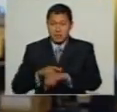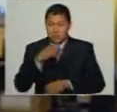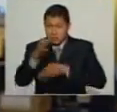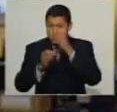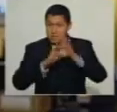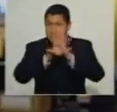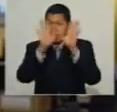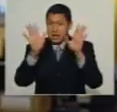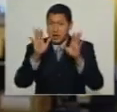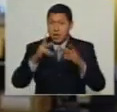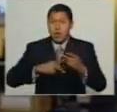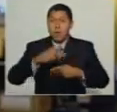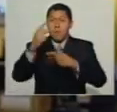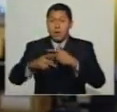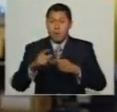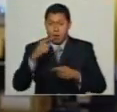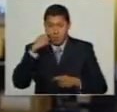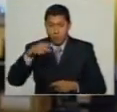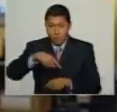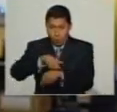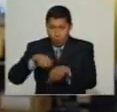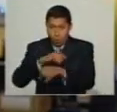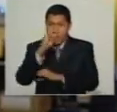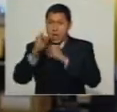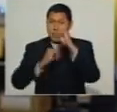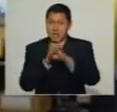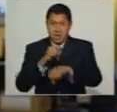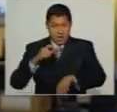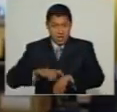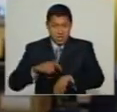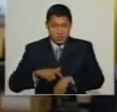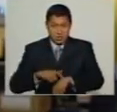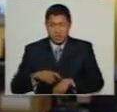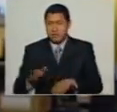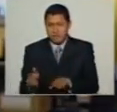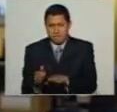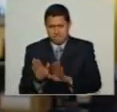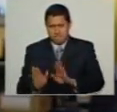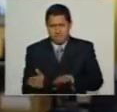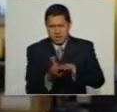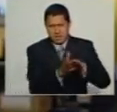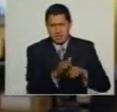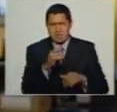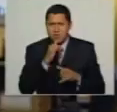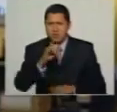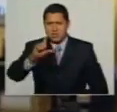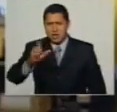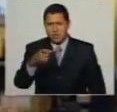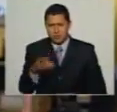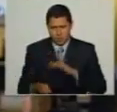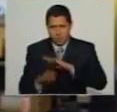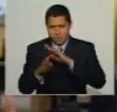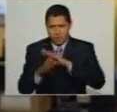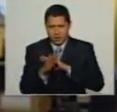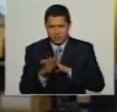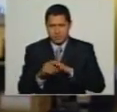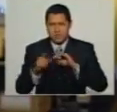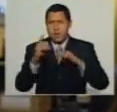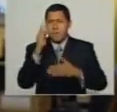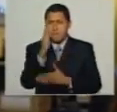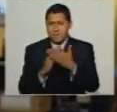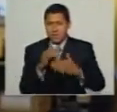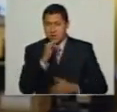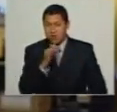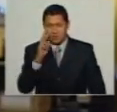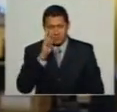Aclaramos que el programa Brújula Internacional, que corresponde a este horario, cede su espacio a Noticias Globovisión para continuar en la próxima media hora reponiendo para ustedes